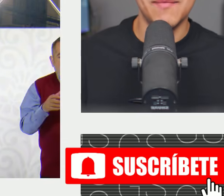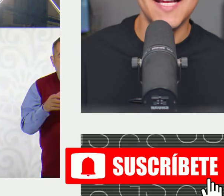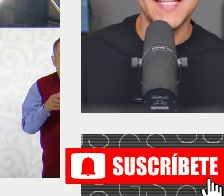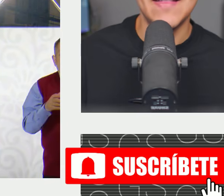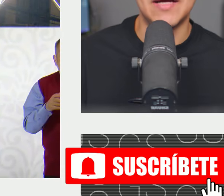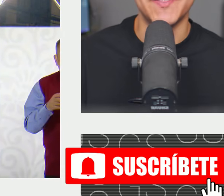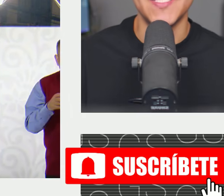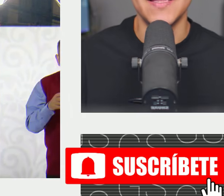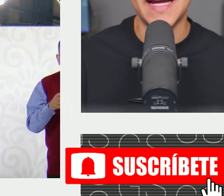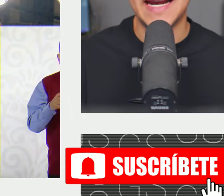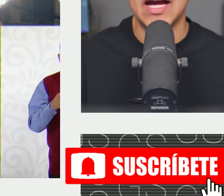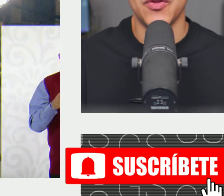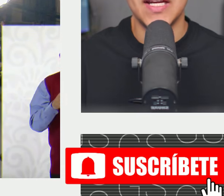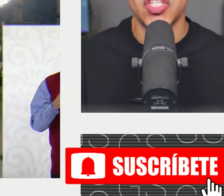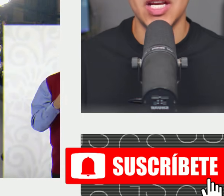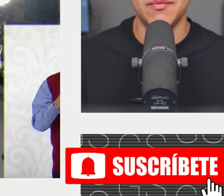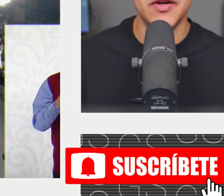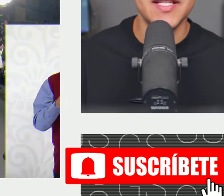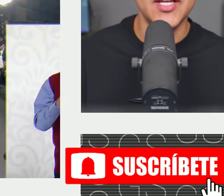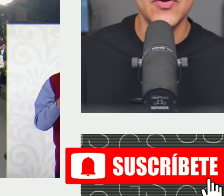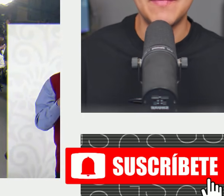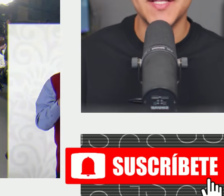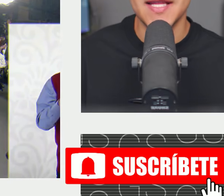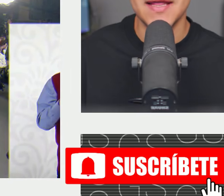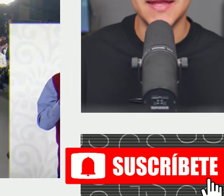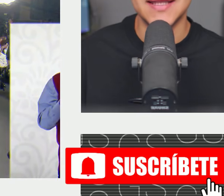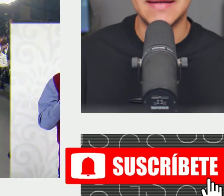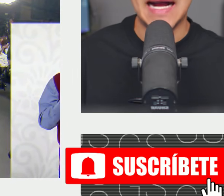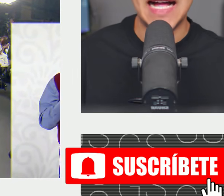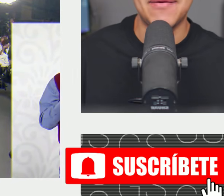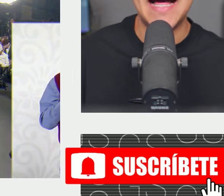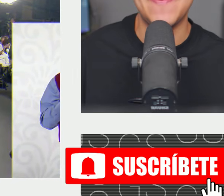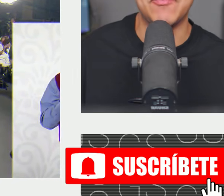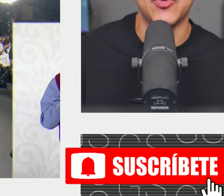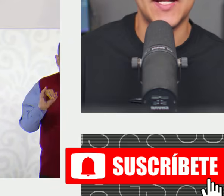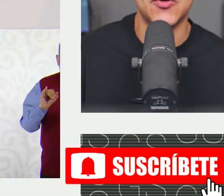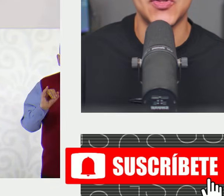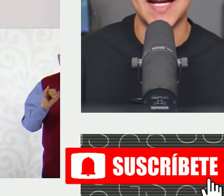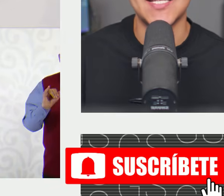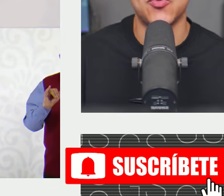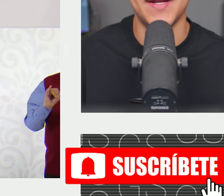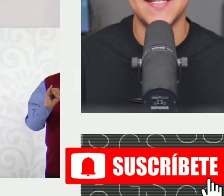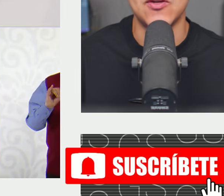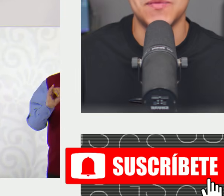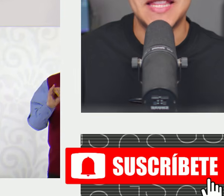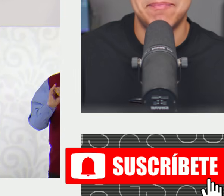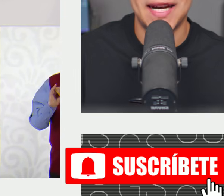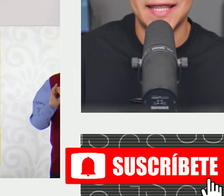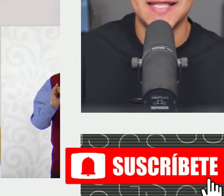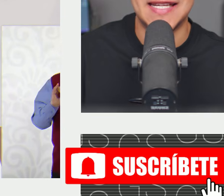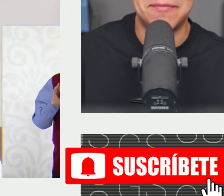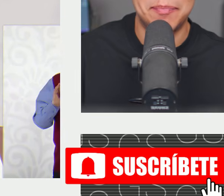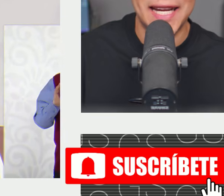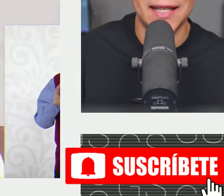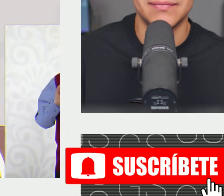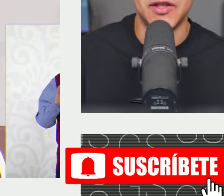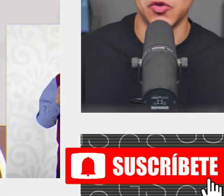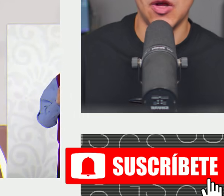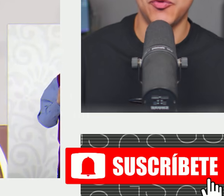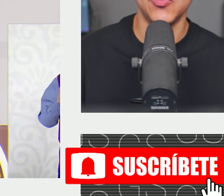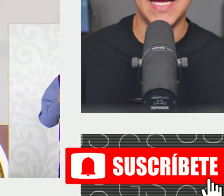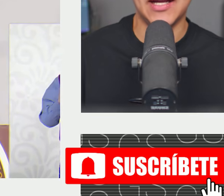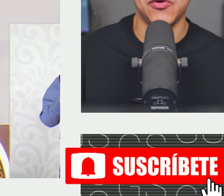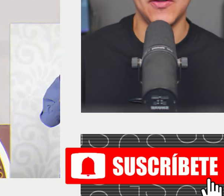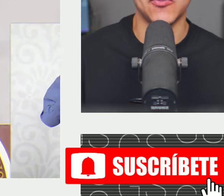Jugada maestra de la presidenta Claudia Sheinbaum, y es que hoy la presidenta acaba de poner contra las cuerdas a los vendepatrias del PRIAN, y